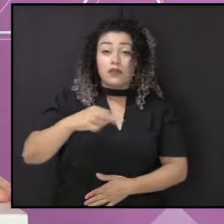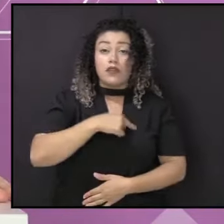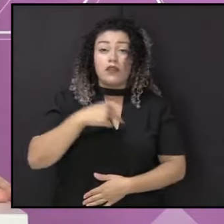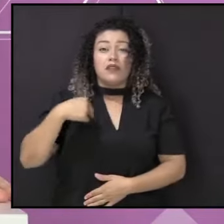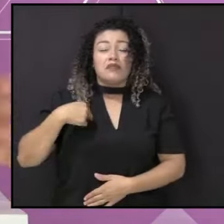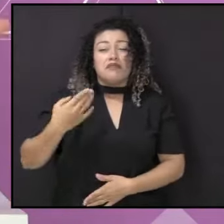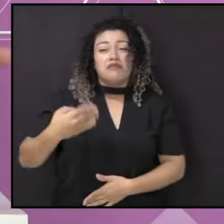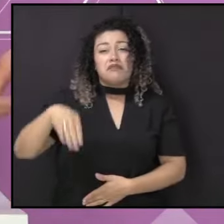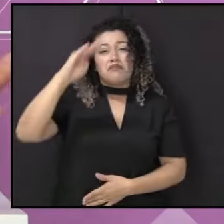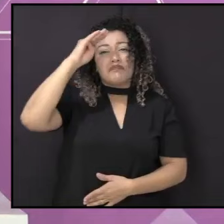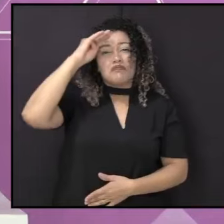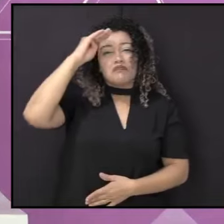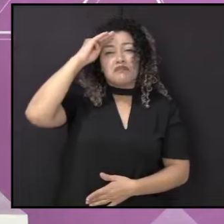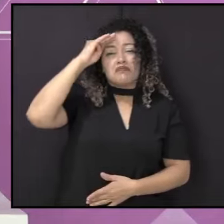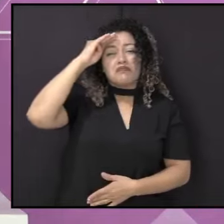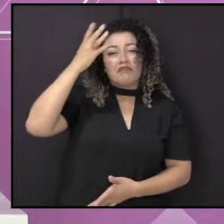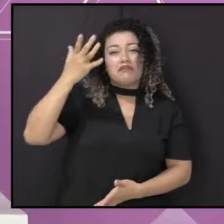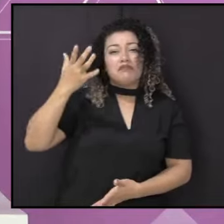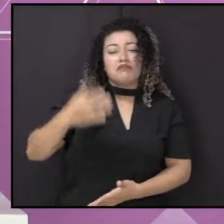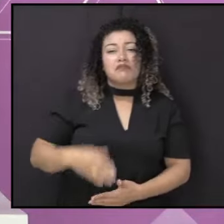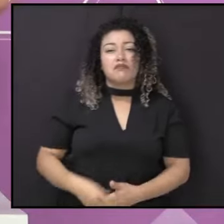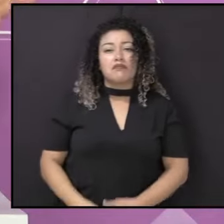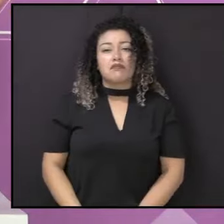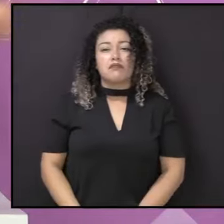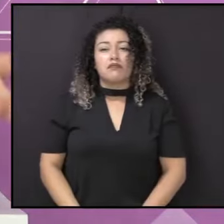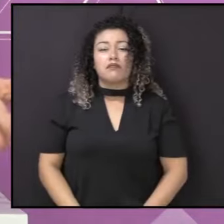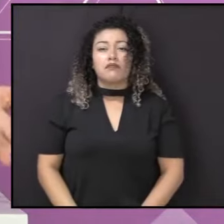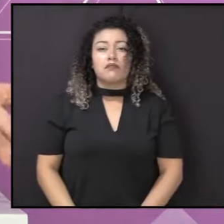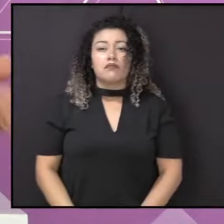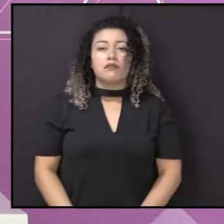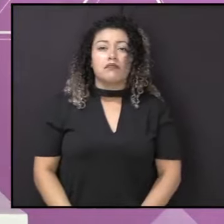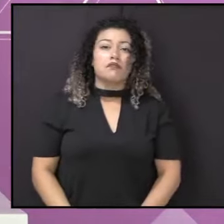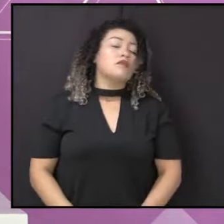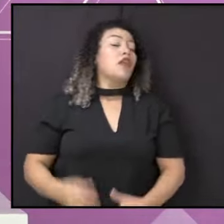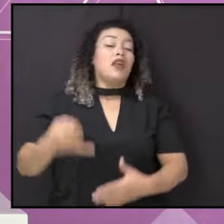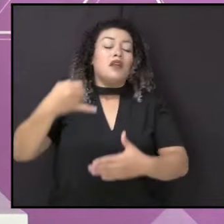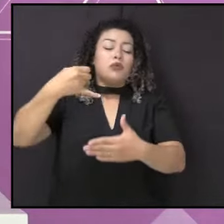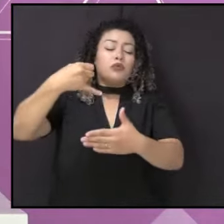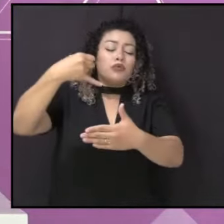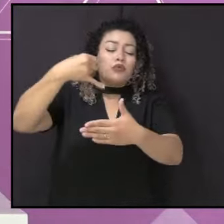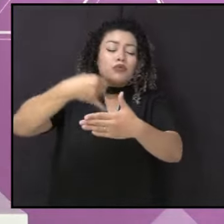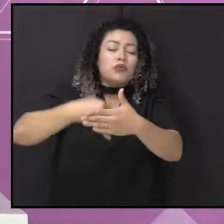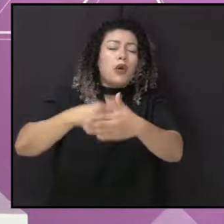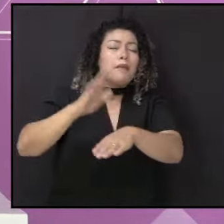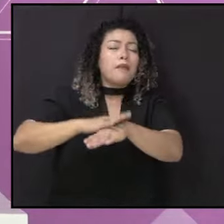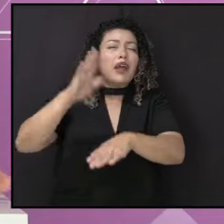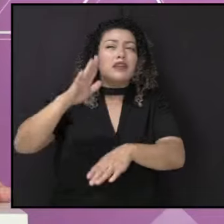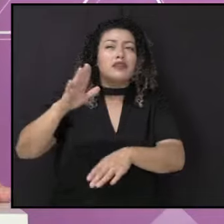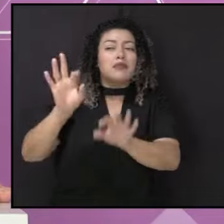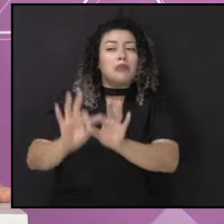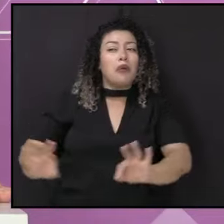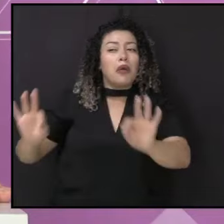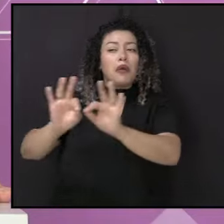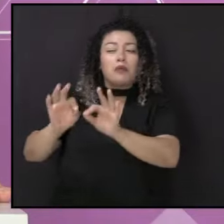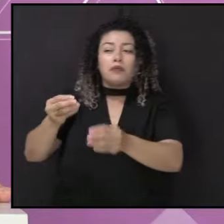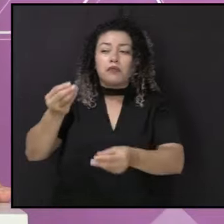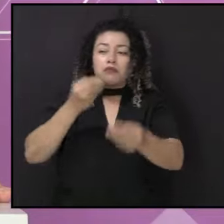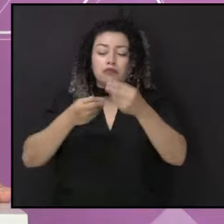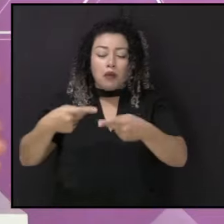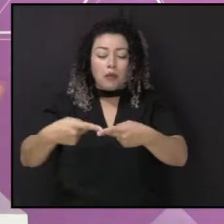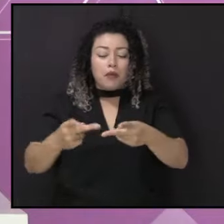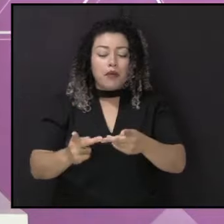más superflua, la parte más superficial. Un plato de comida es muy importante, pero volvemos a la